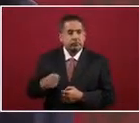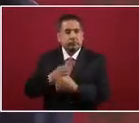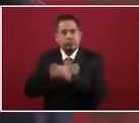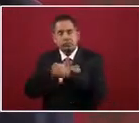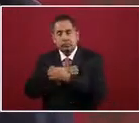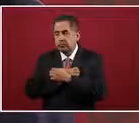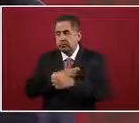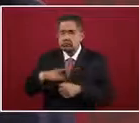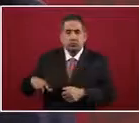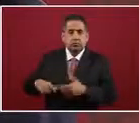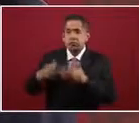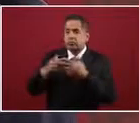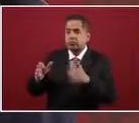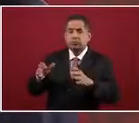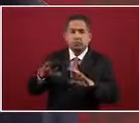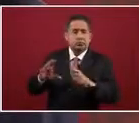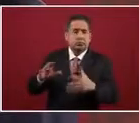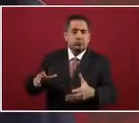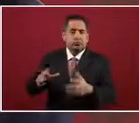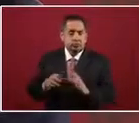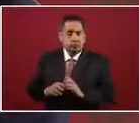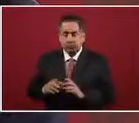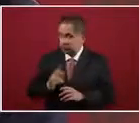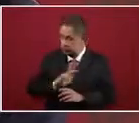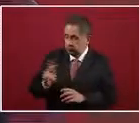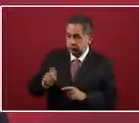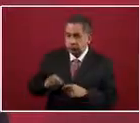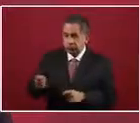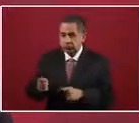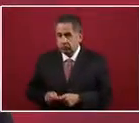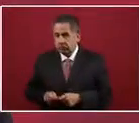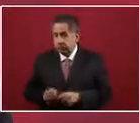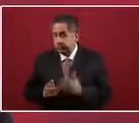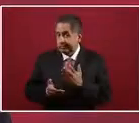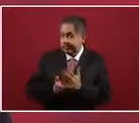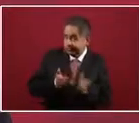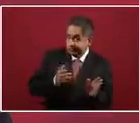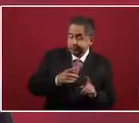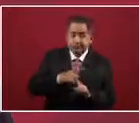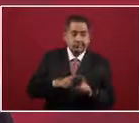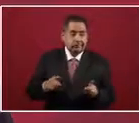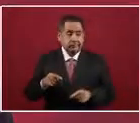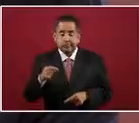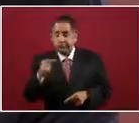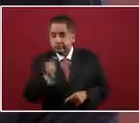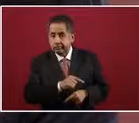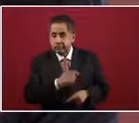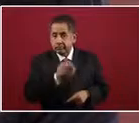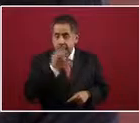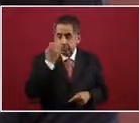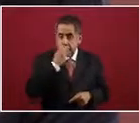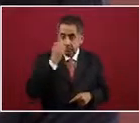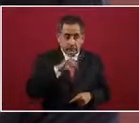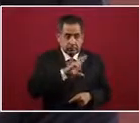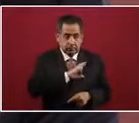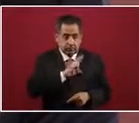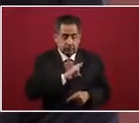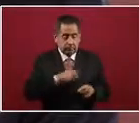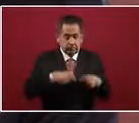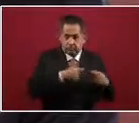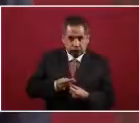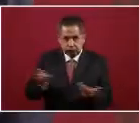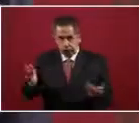pública, no incluye a estudiantes de escuelas